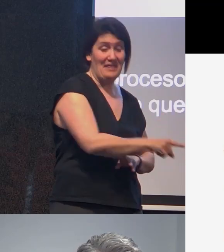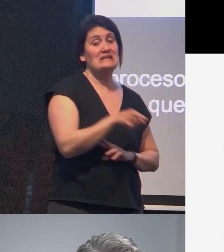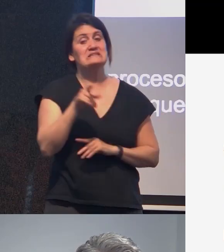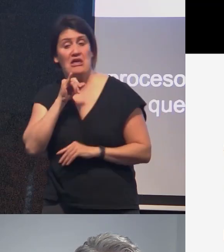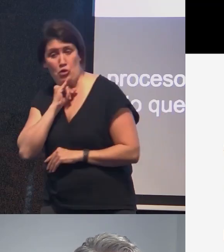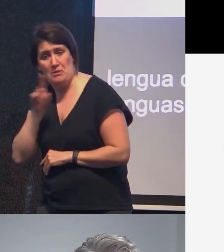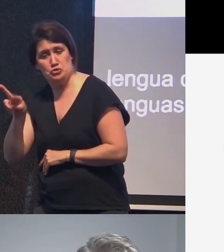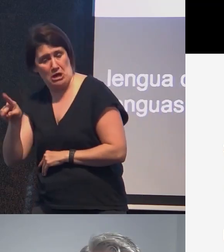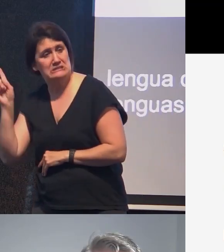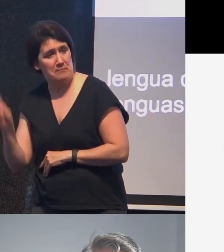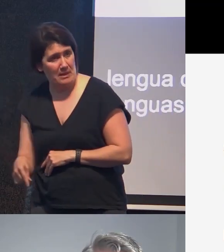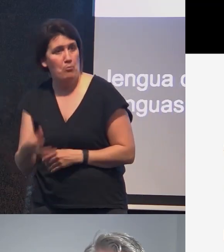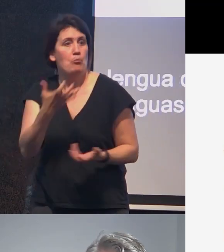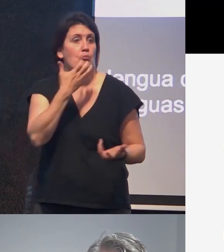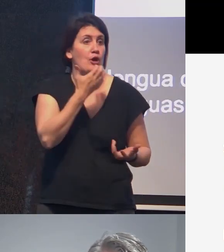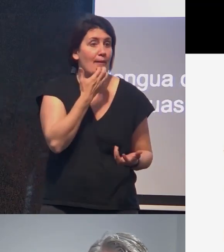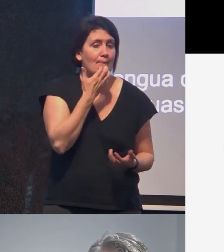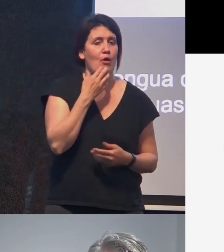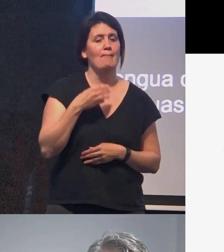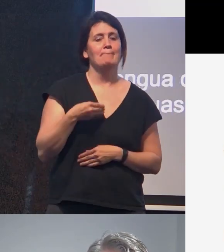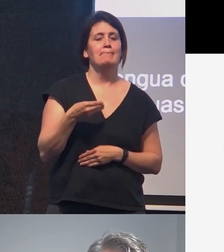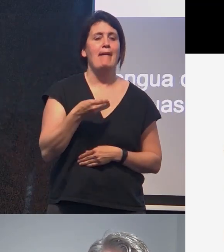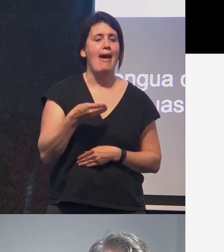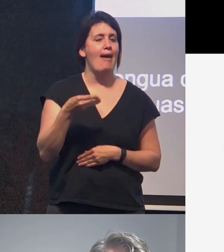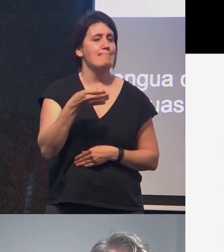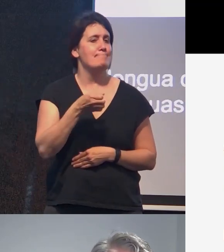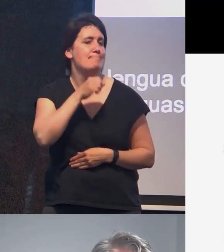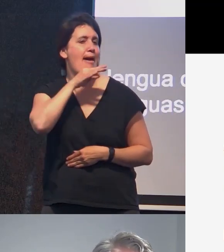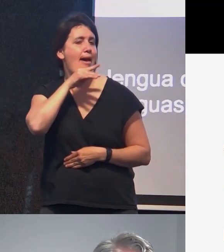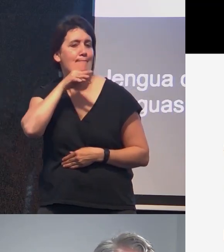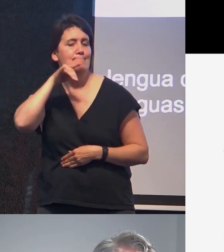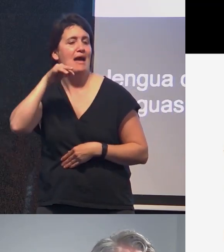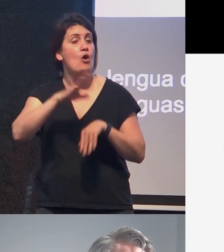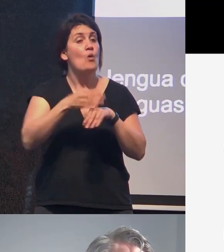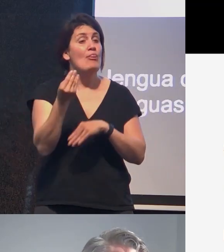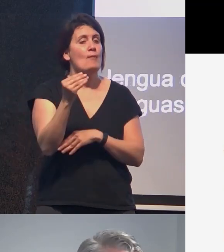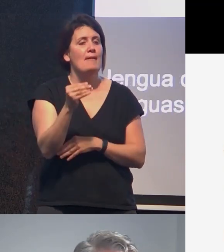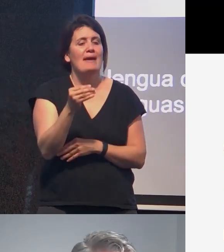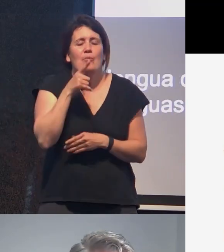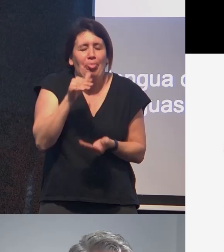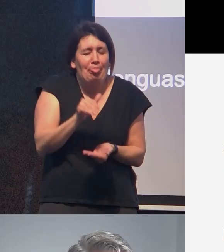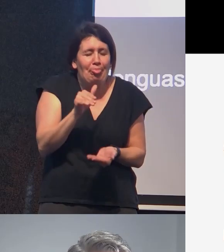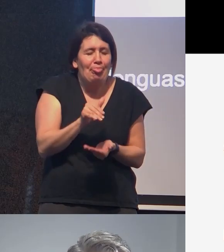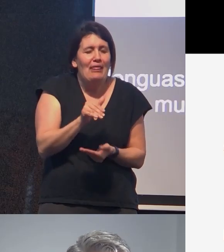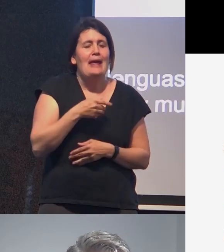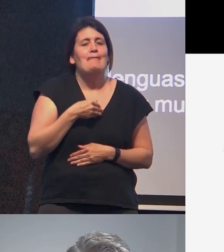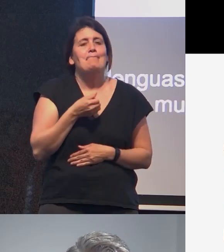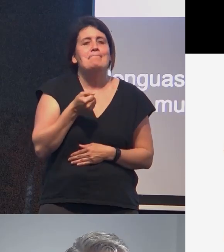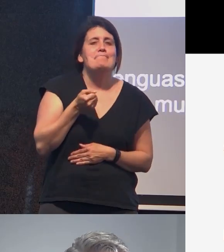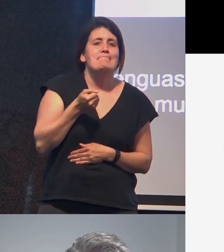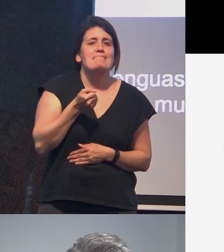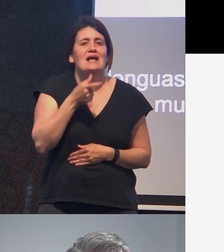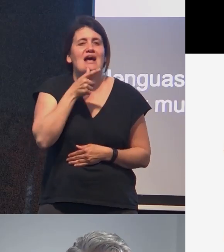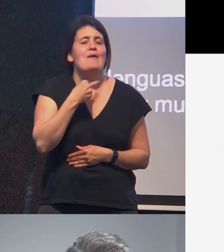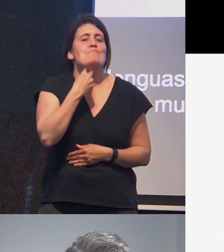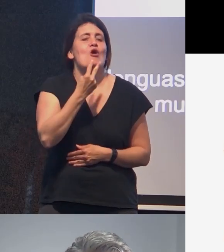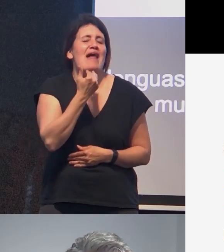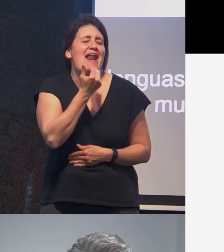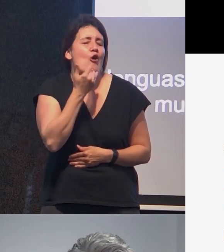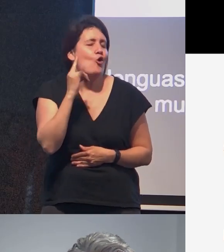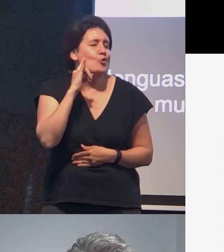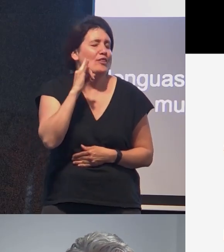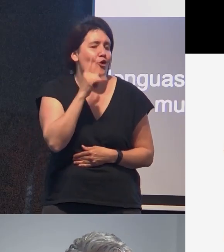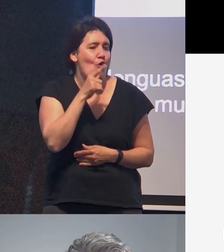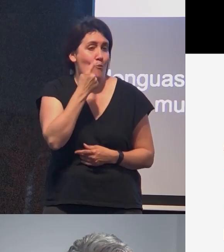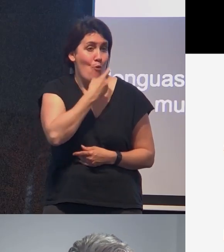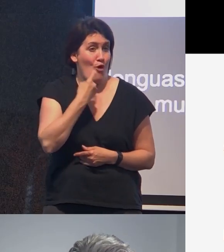lenguas orales. Por ejemplo, el balbuceo. Cuando los bebés son muy pequeños, empiezan a hacer sonidos con